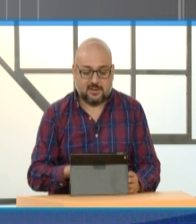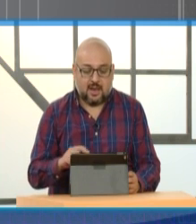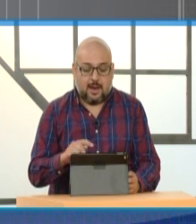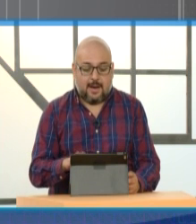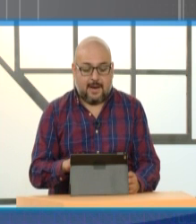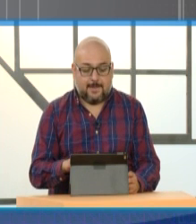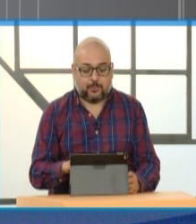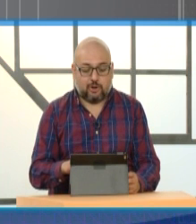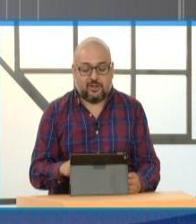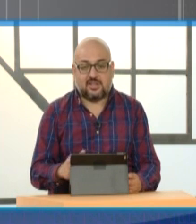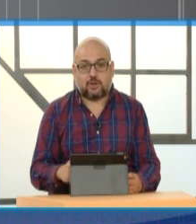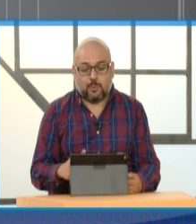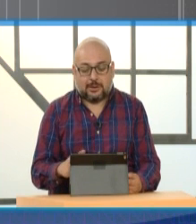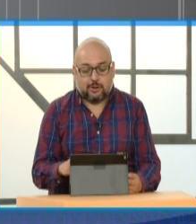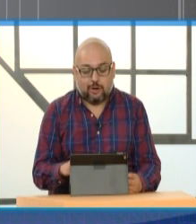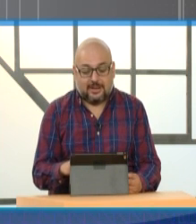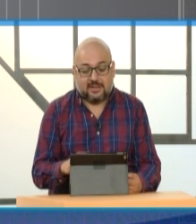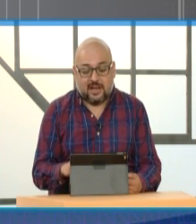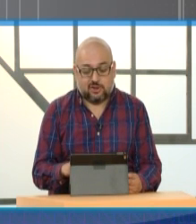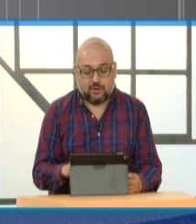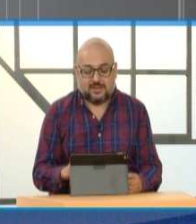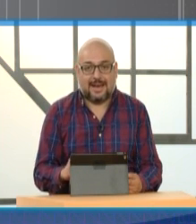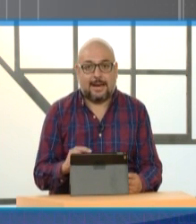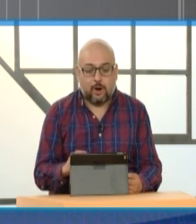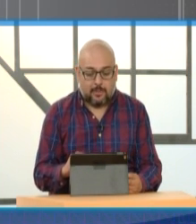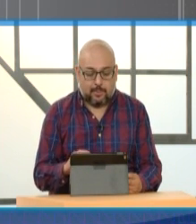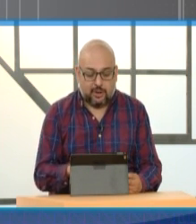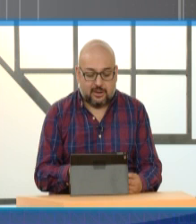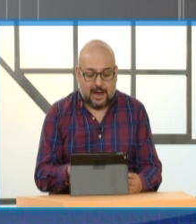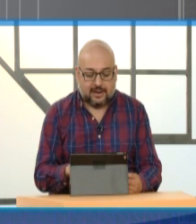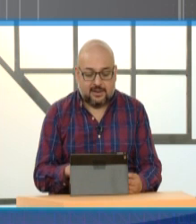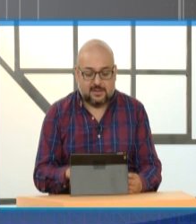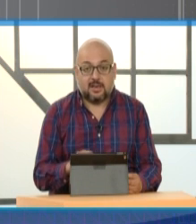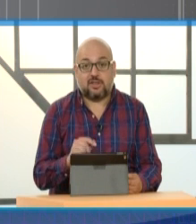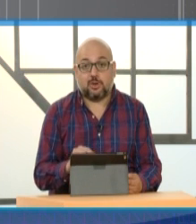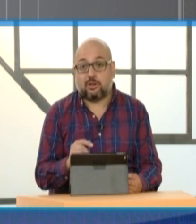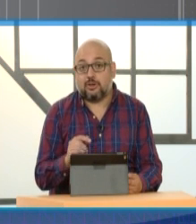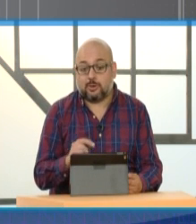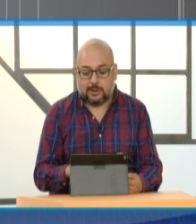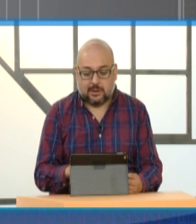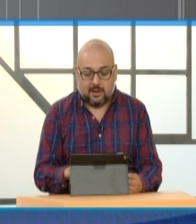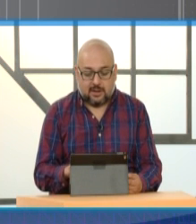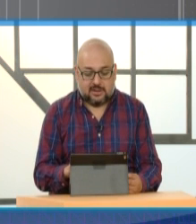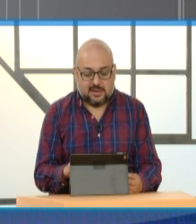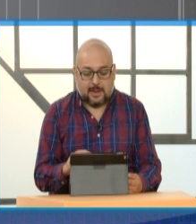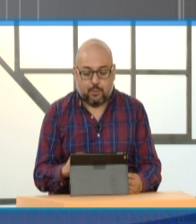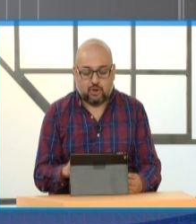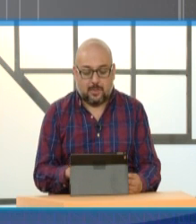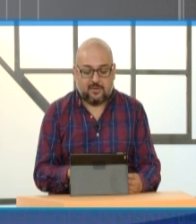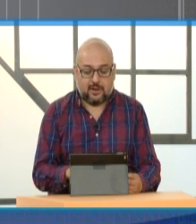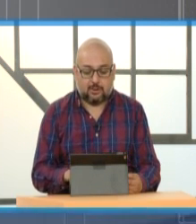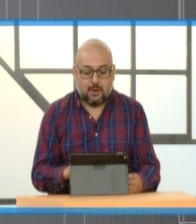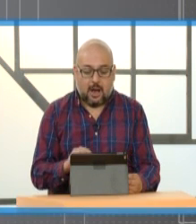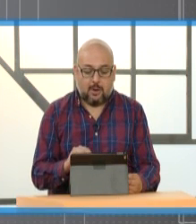provinciales. Otro dice, se suspendió el dietazo, dice, el enorme poder de las redes y sobre todo de Twitter, dice, se puso